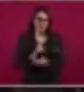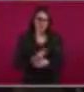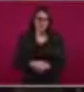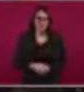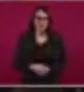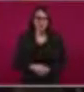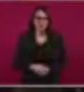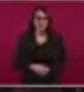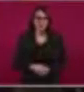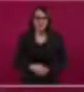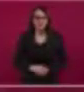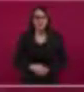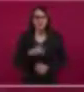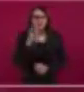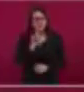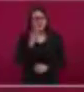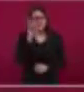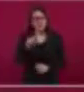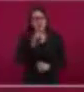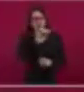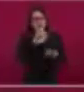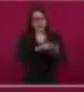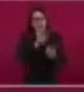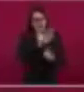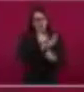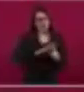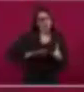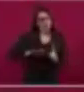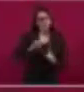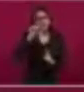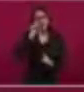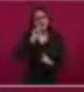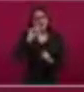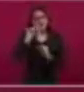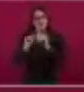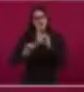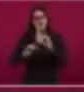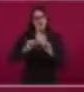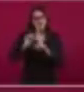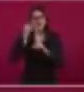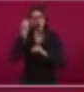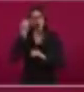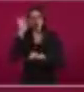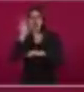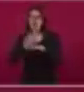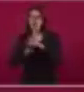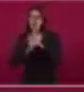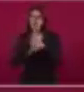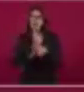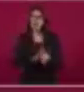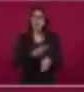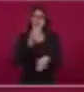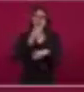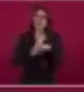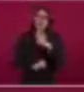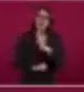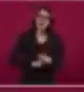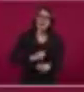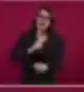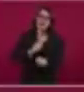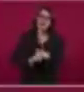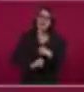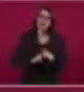región que ha sido olvidada durante muchos años, mucho tiempo,